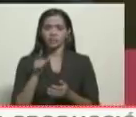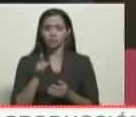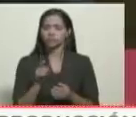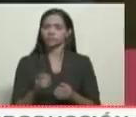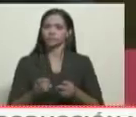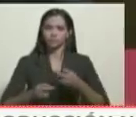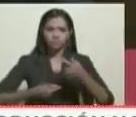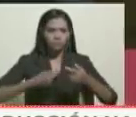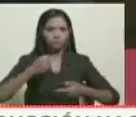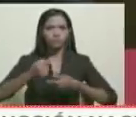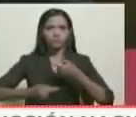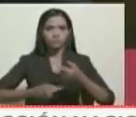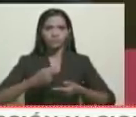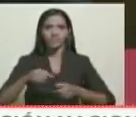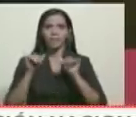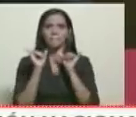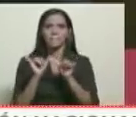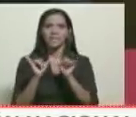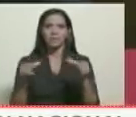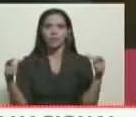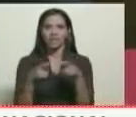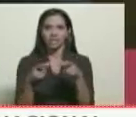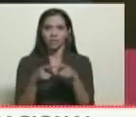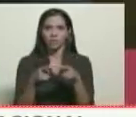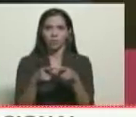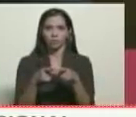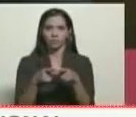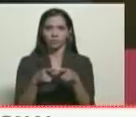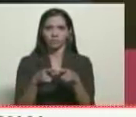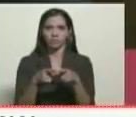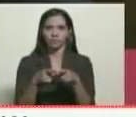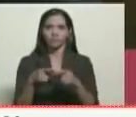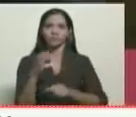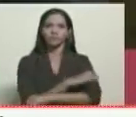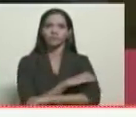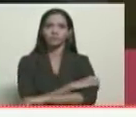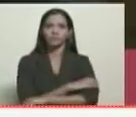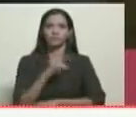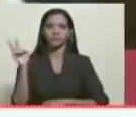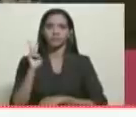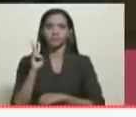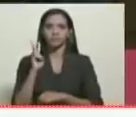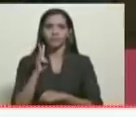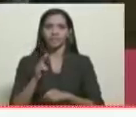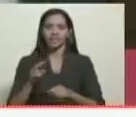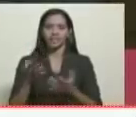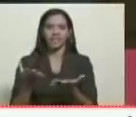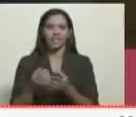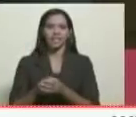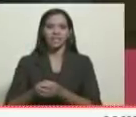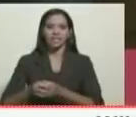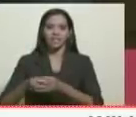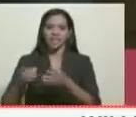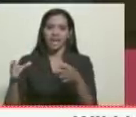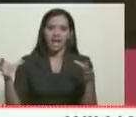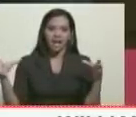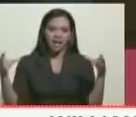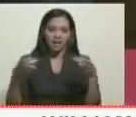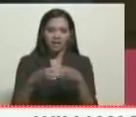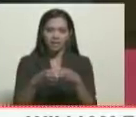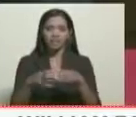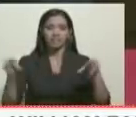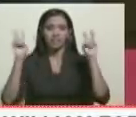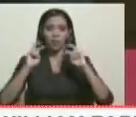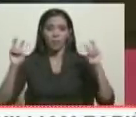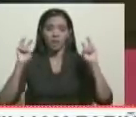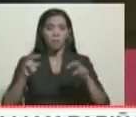mismo grupo, es el mismo equipo, la ala más extremista de la oposición venezolana que arrastra a la entre comillas llamada moderada,